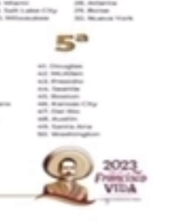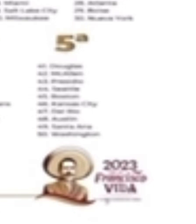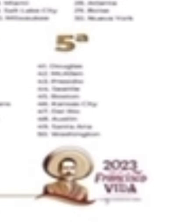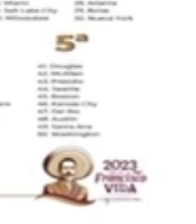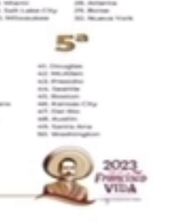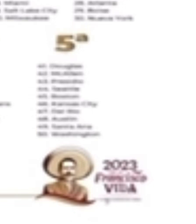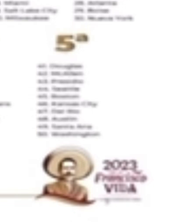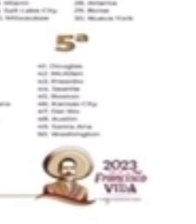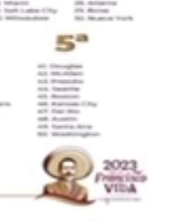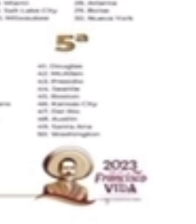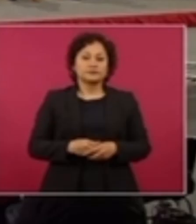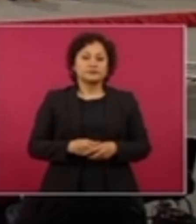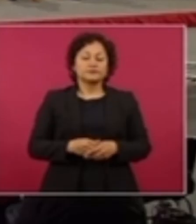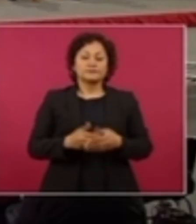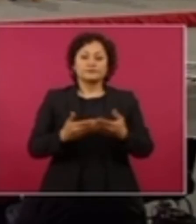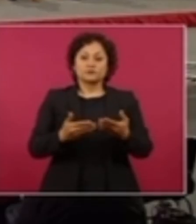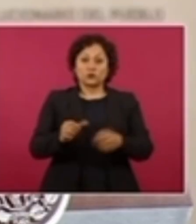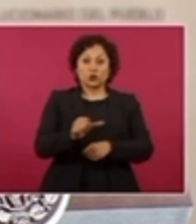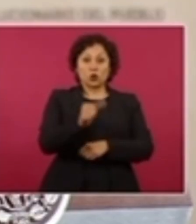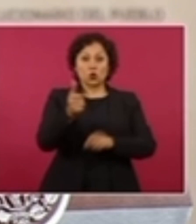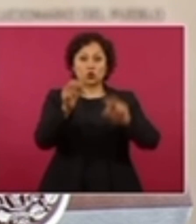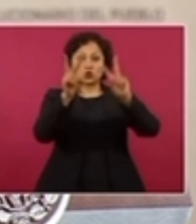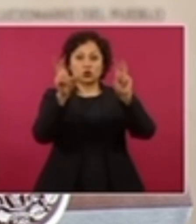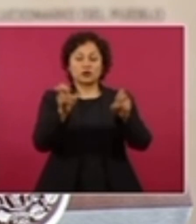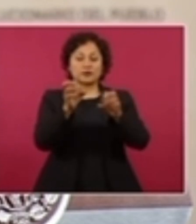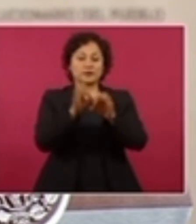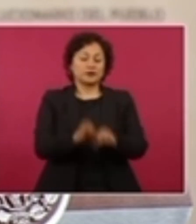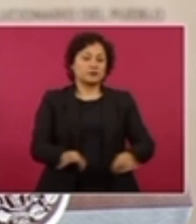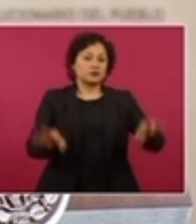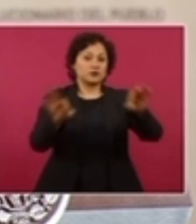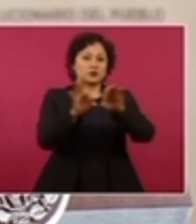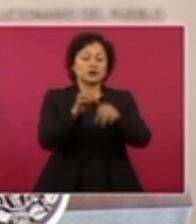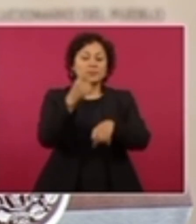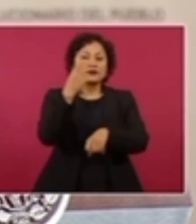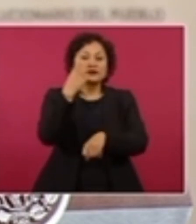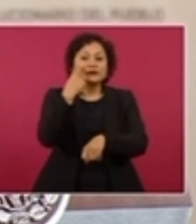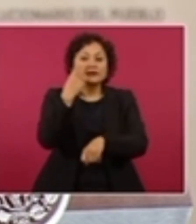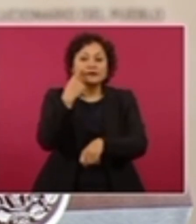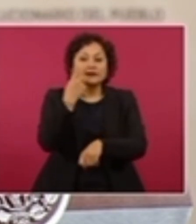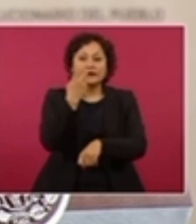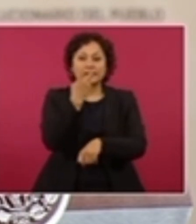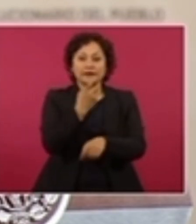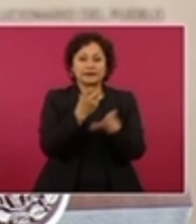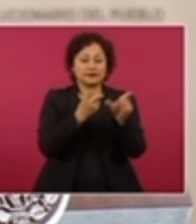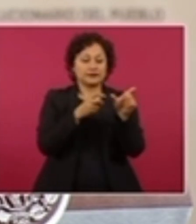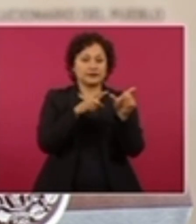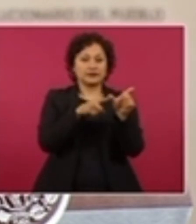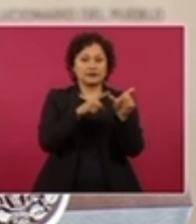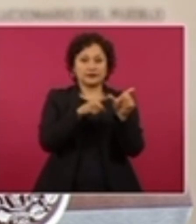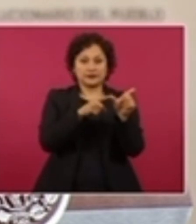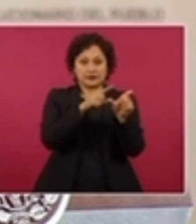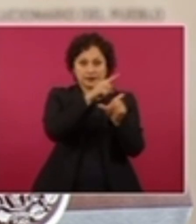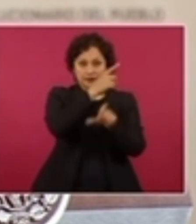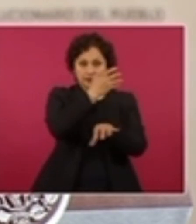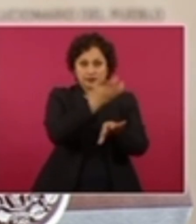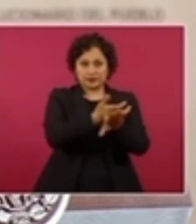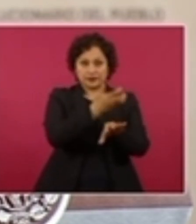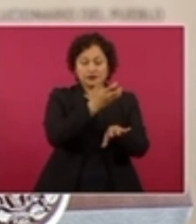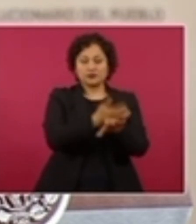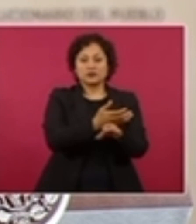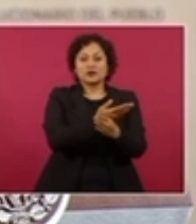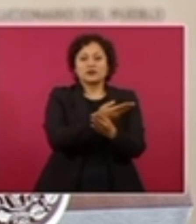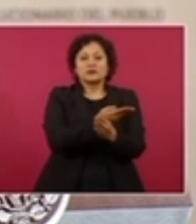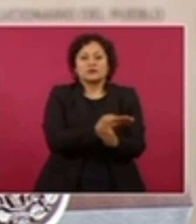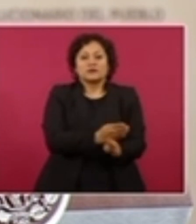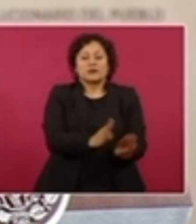físicas y en línea. Con esa tarjeta en Estados Unidos se les abre una cuenta bancaria digital. Esto pues es